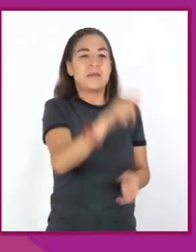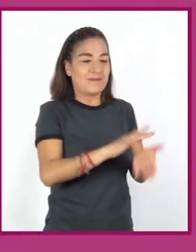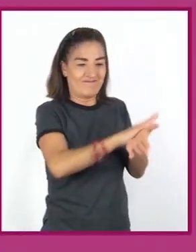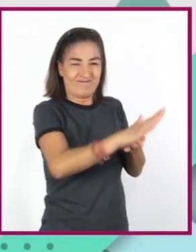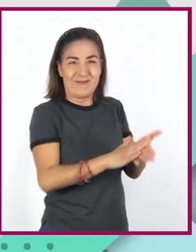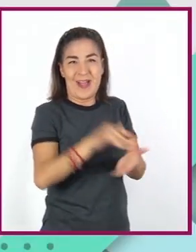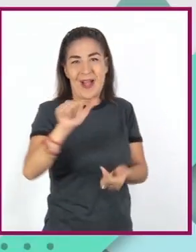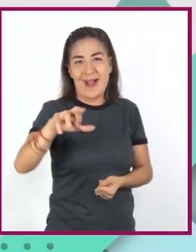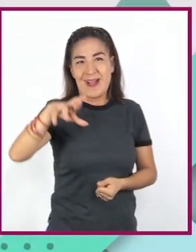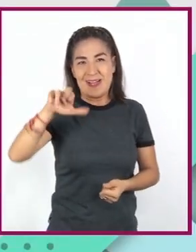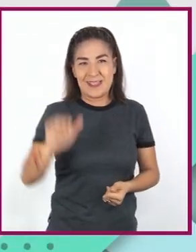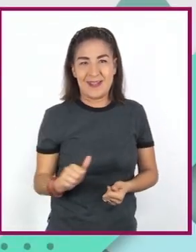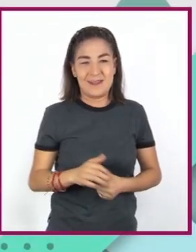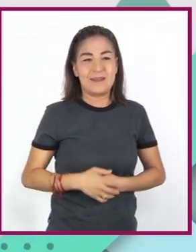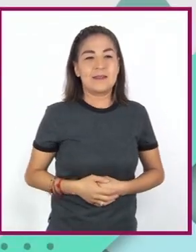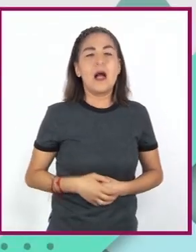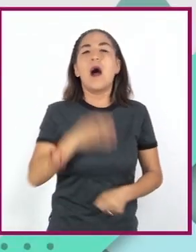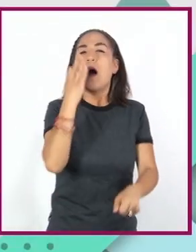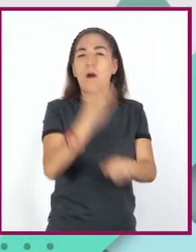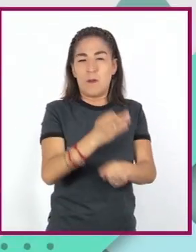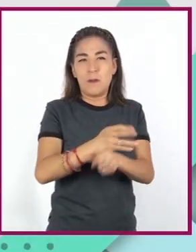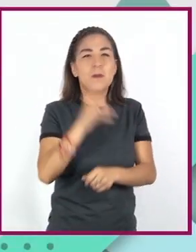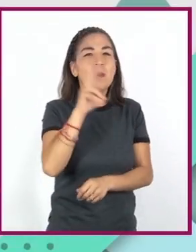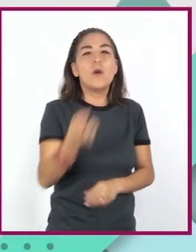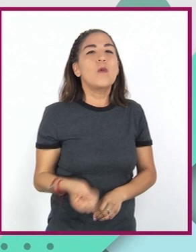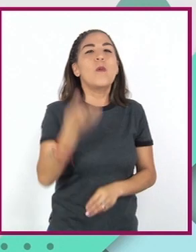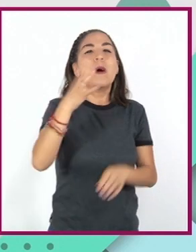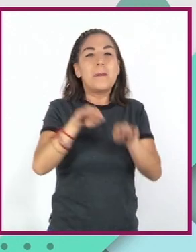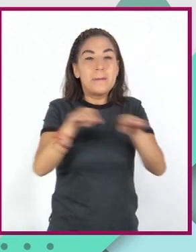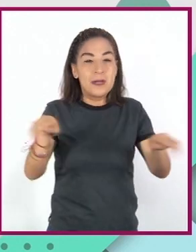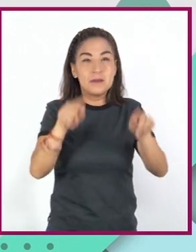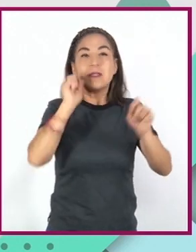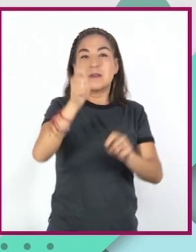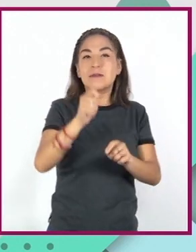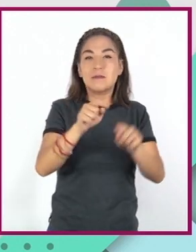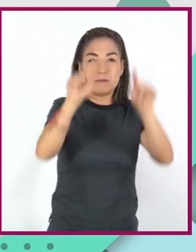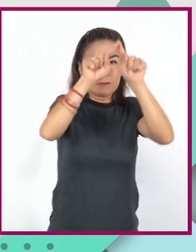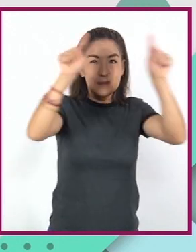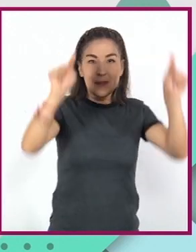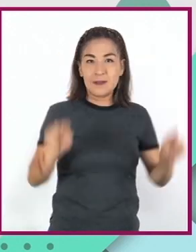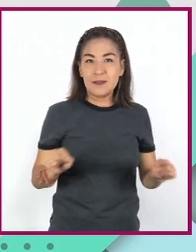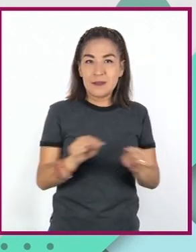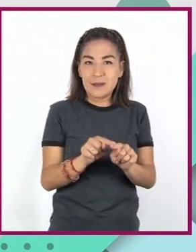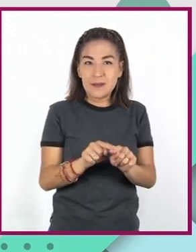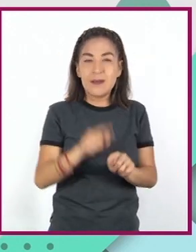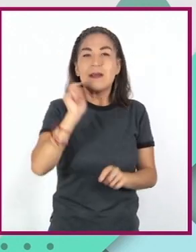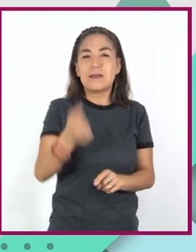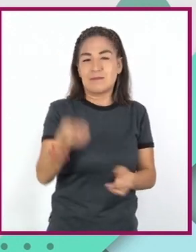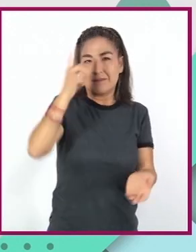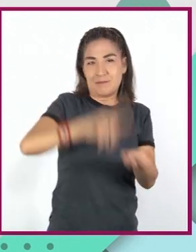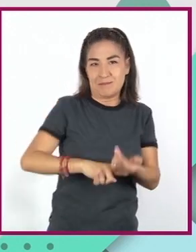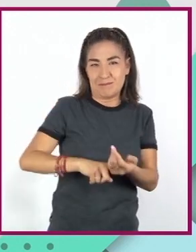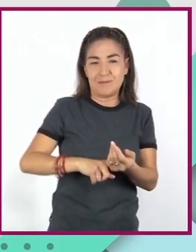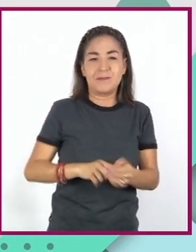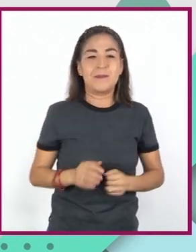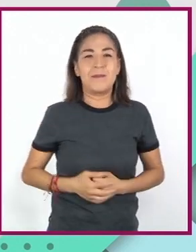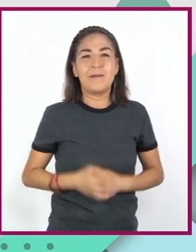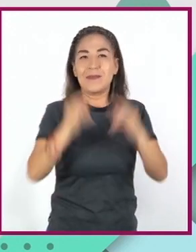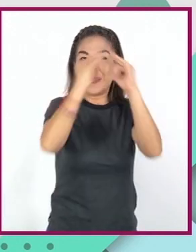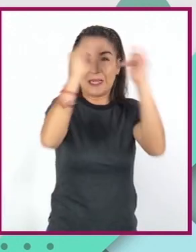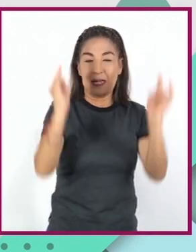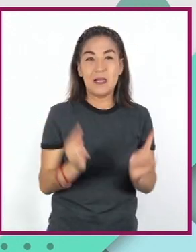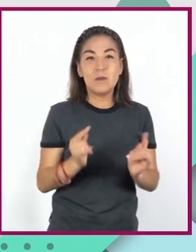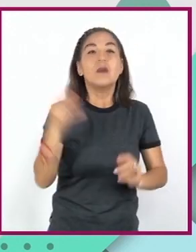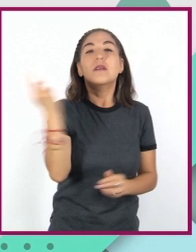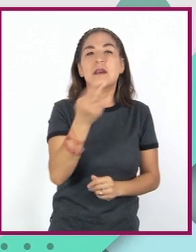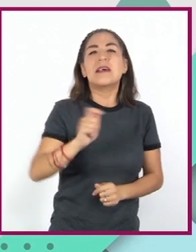área. Determinemos ahora cuántos metros mide el contorno o perímetro de la carpa, ya que se le requiere